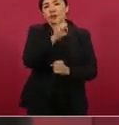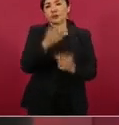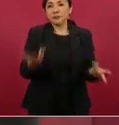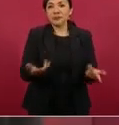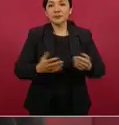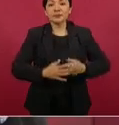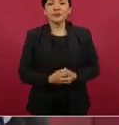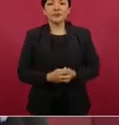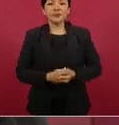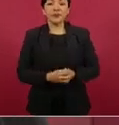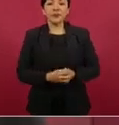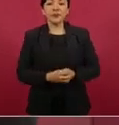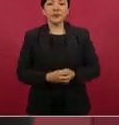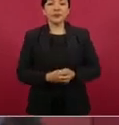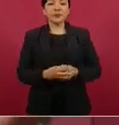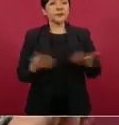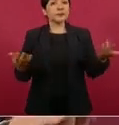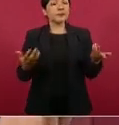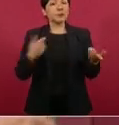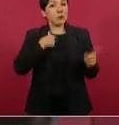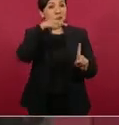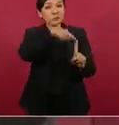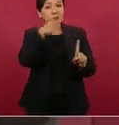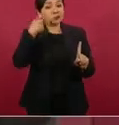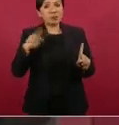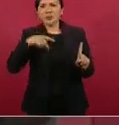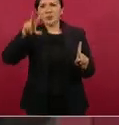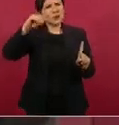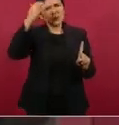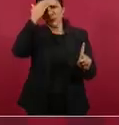Y no lo conozco.